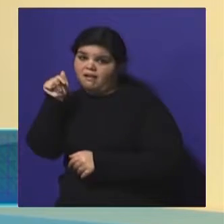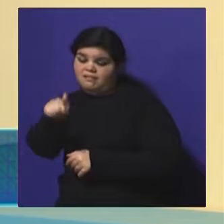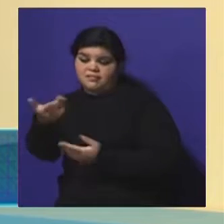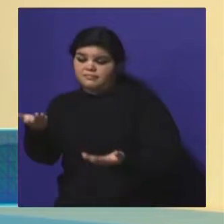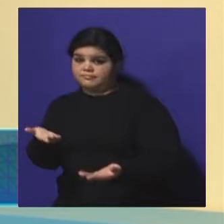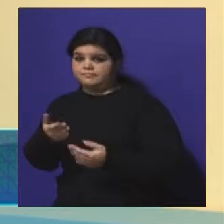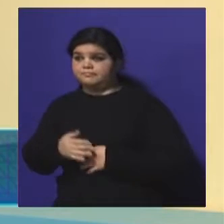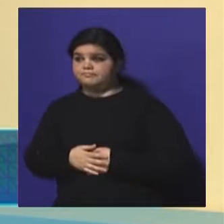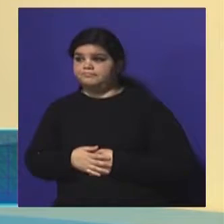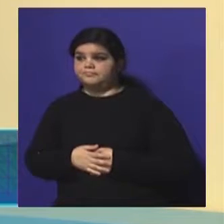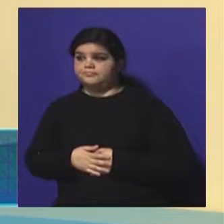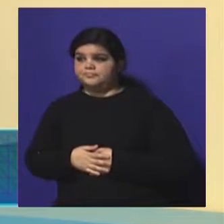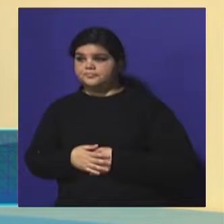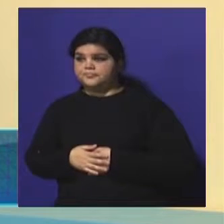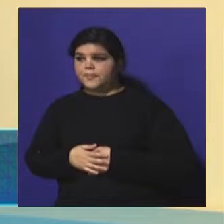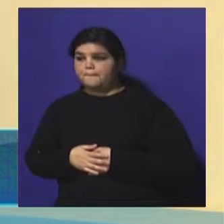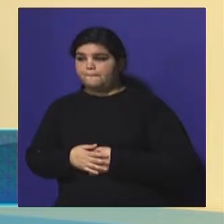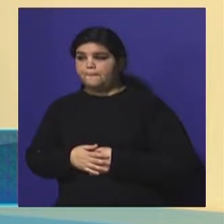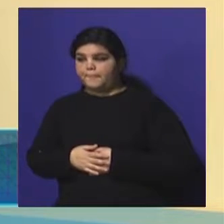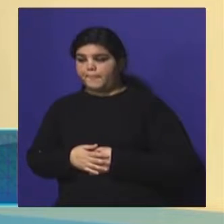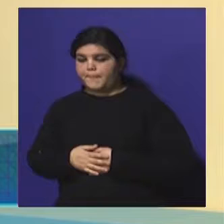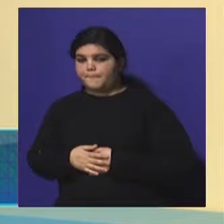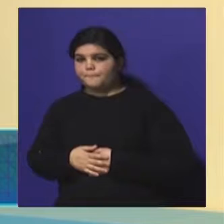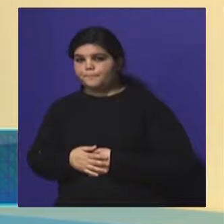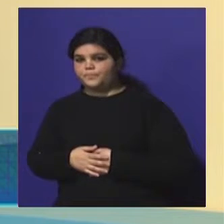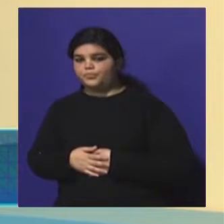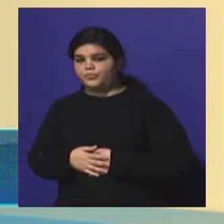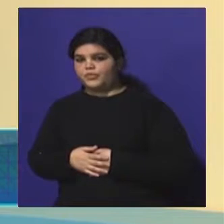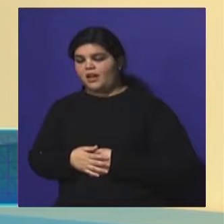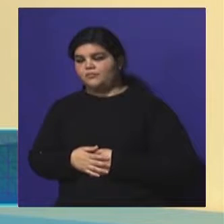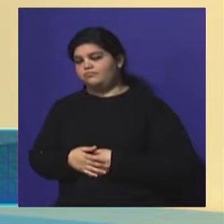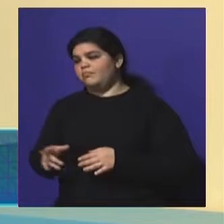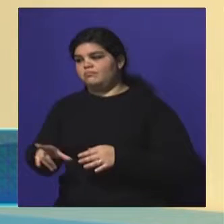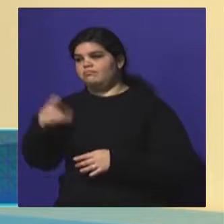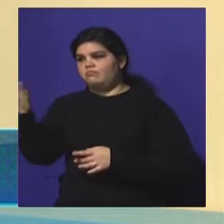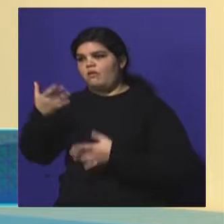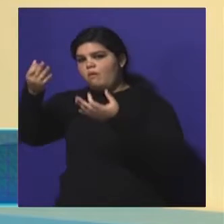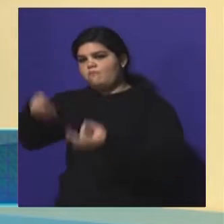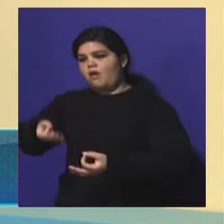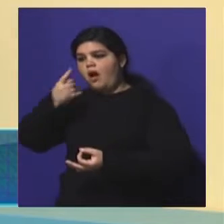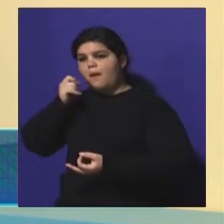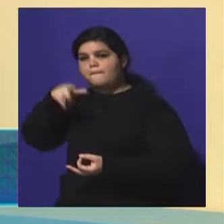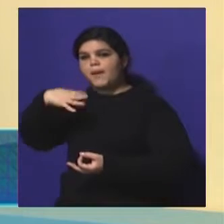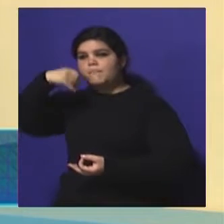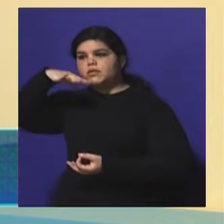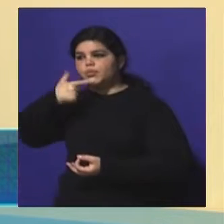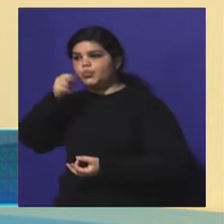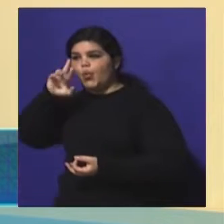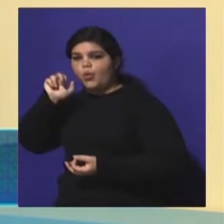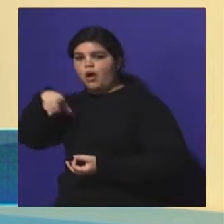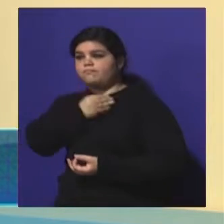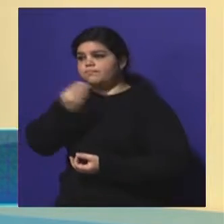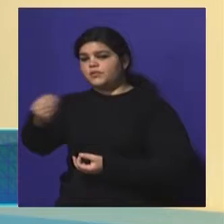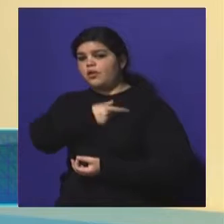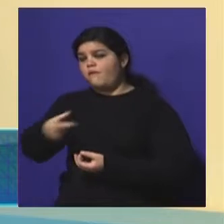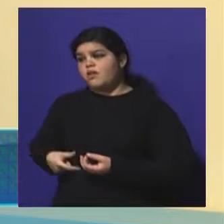el gobernador electo y legalmente, por decirlo así, reconocido mandatario. De eso estamos